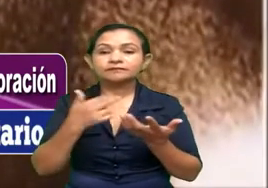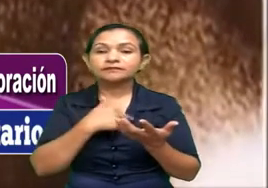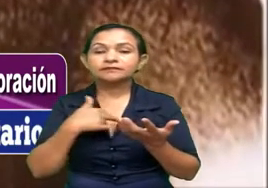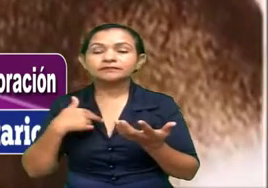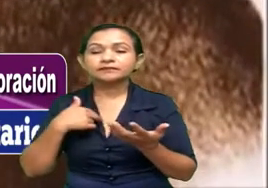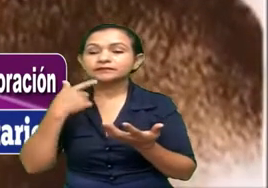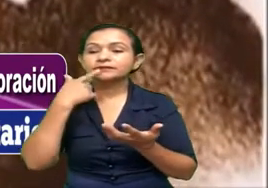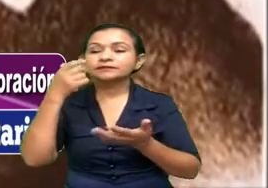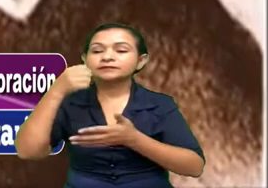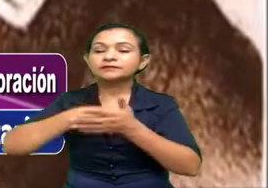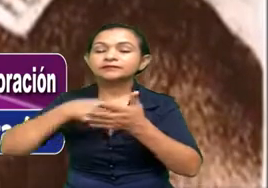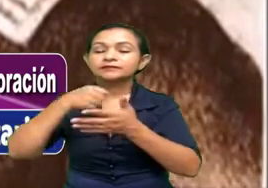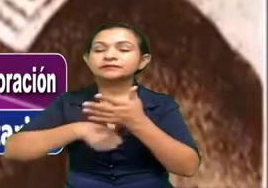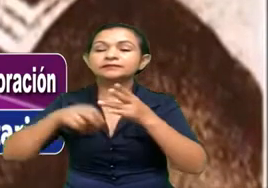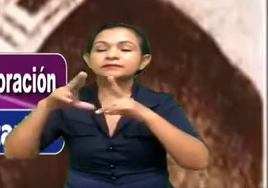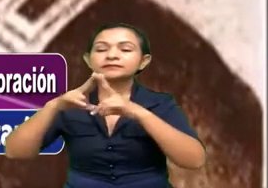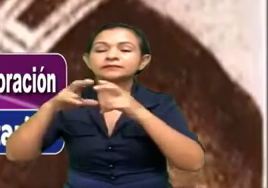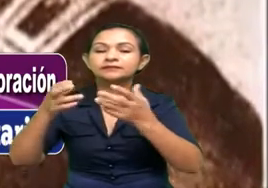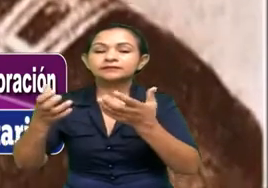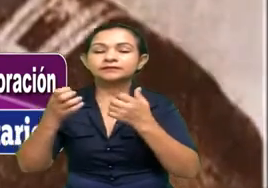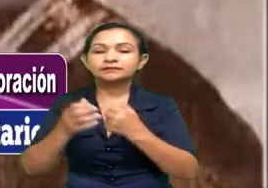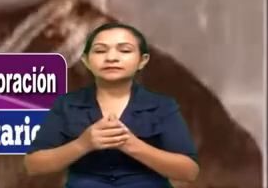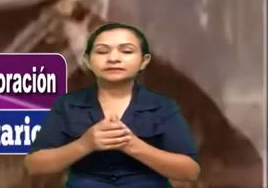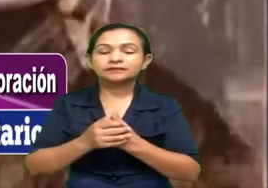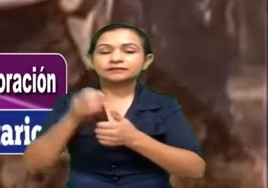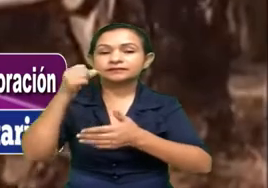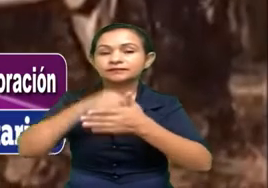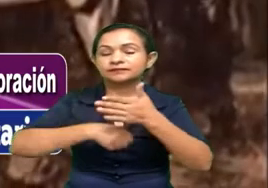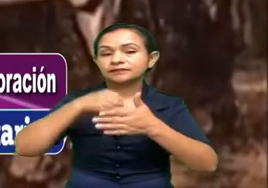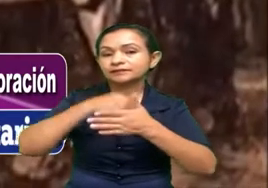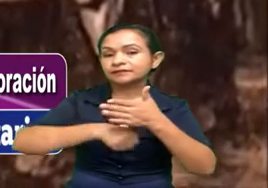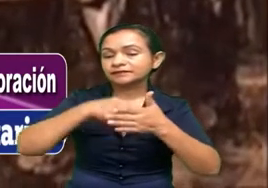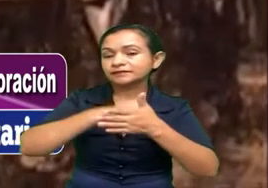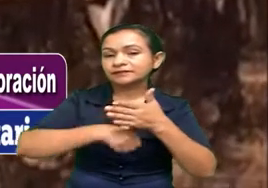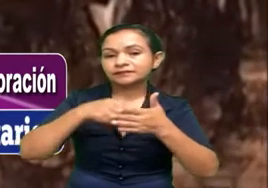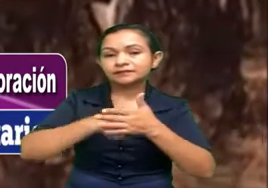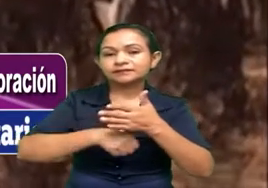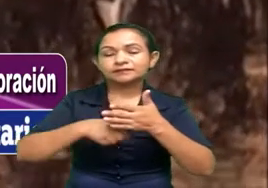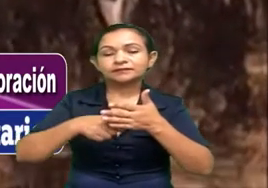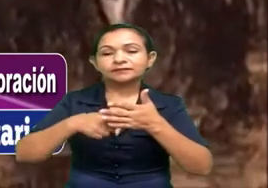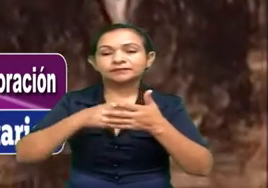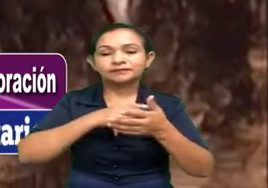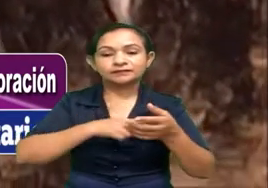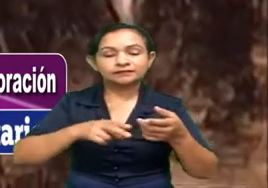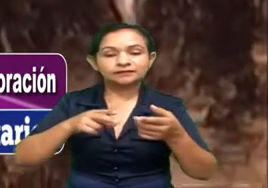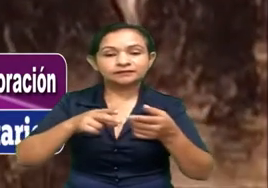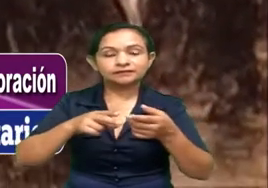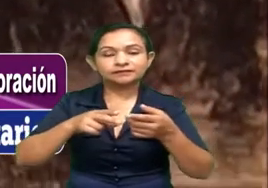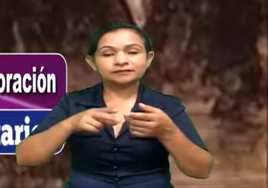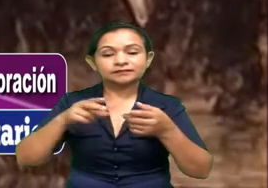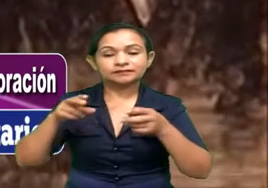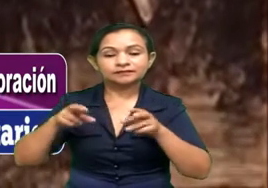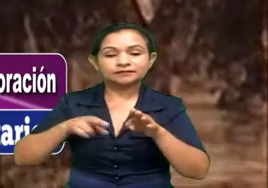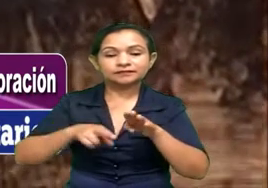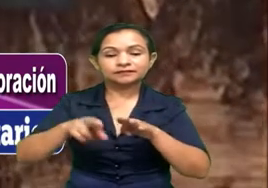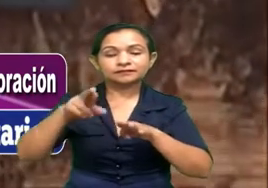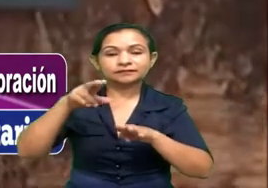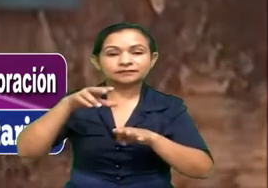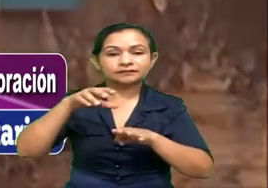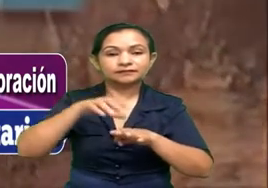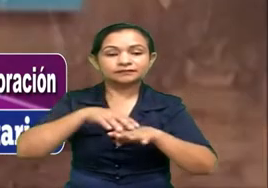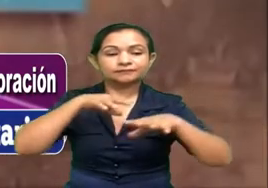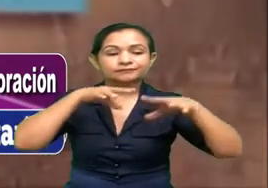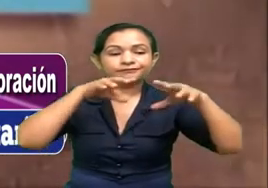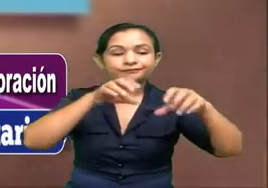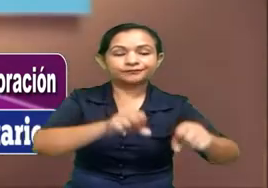de defender a Nicaragua y de defender los vapores sobre el río San Juan, ellos se tomaron el